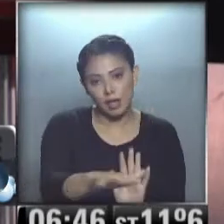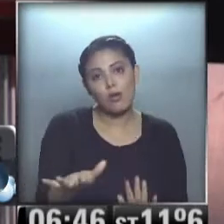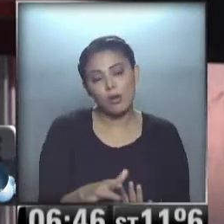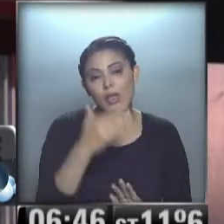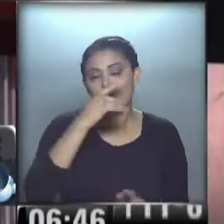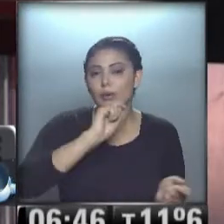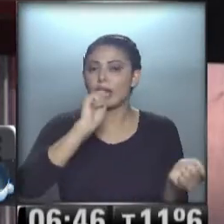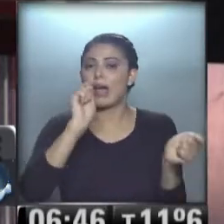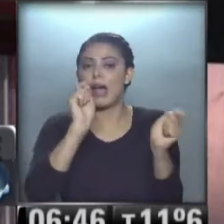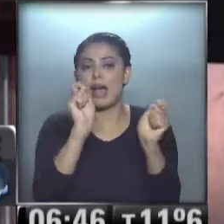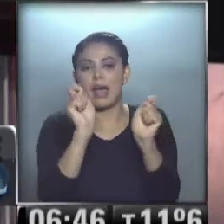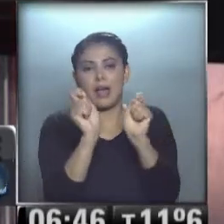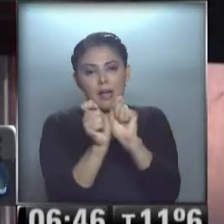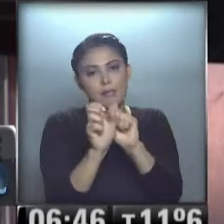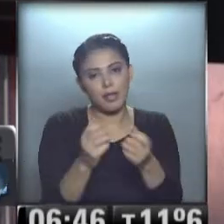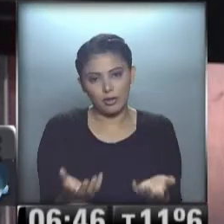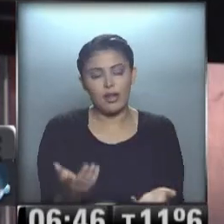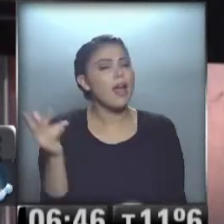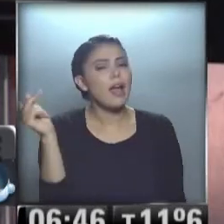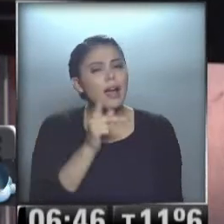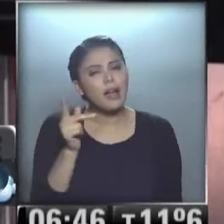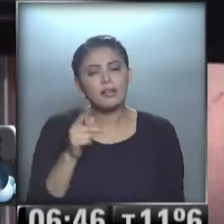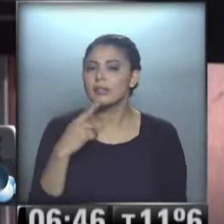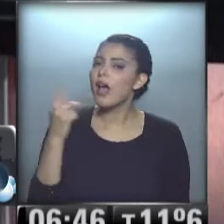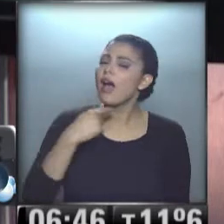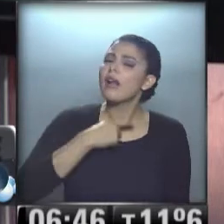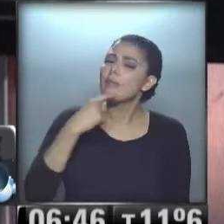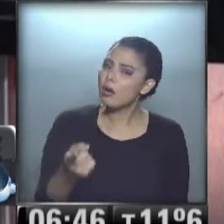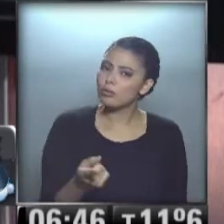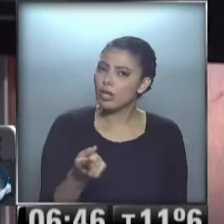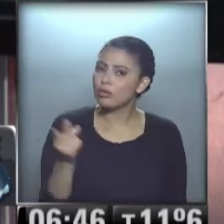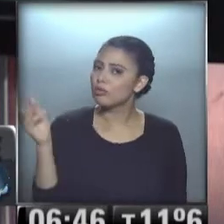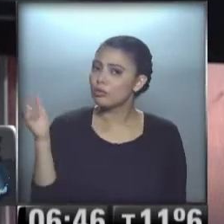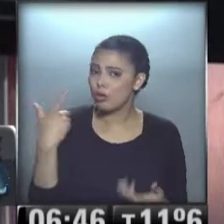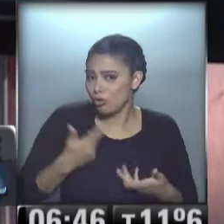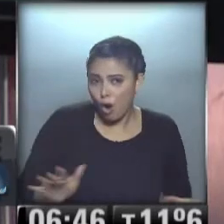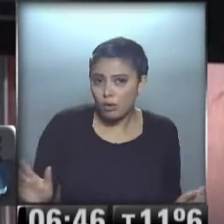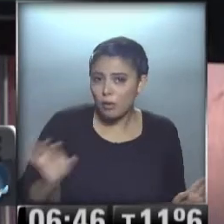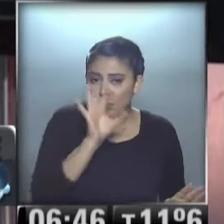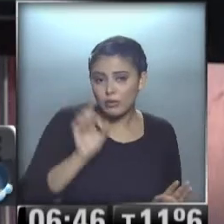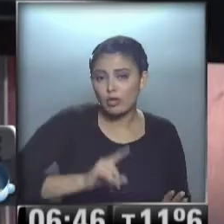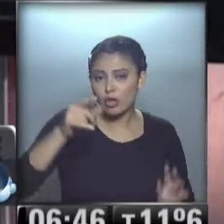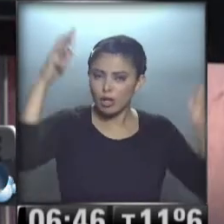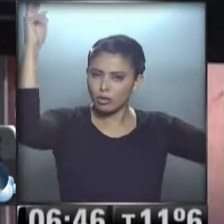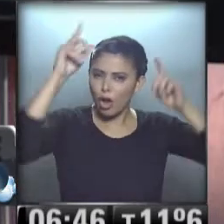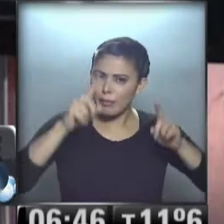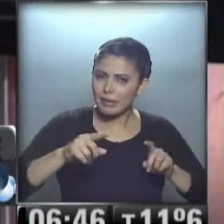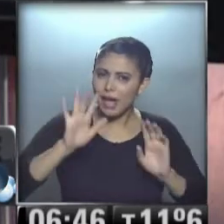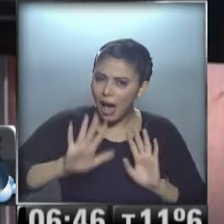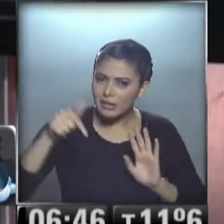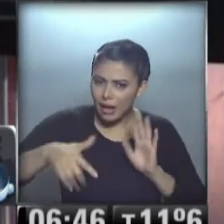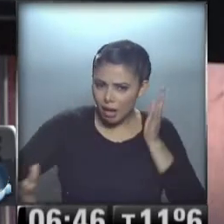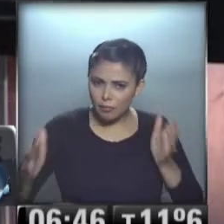ir mejorando muy despacito. Cari, querida. Sí, te quería preguntar si es habitual en el norte las tormentas en esta época del año o